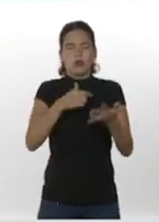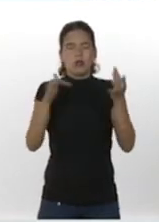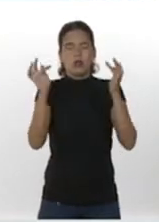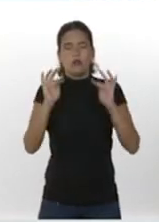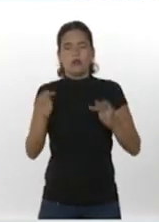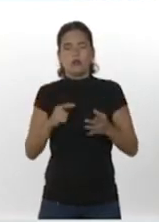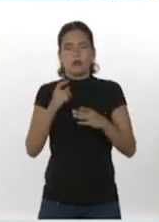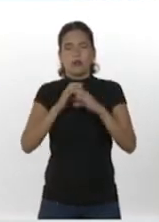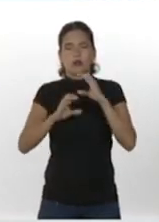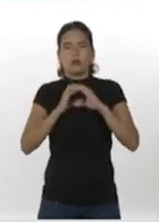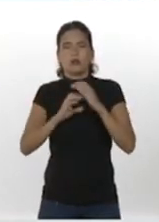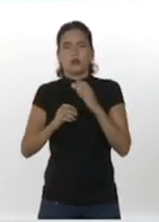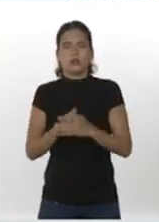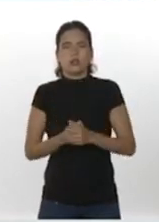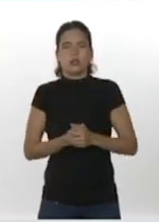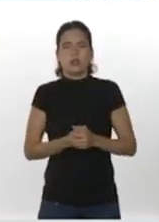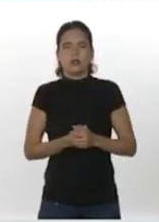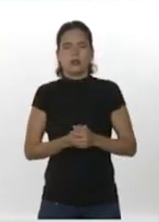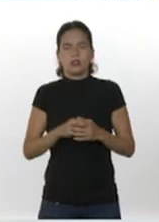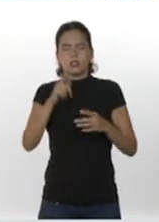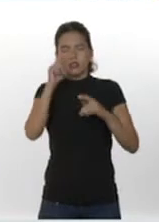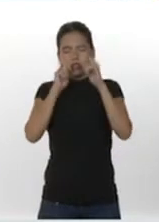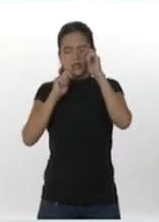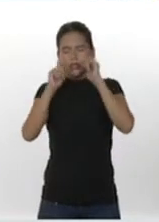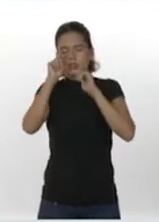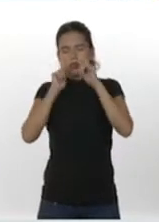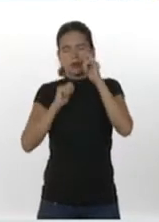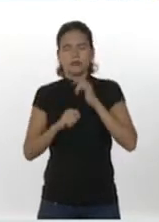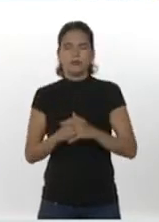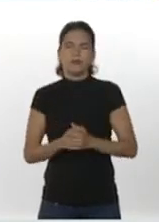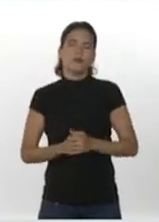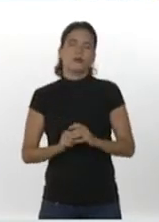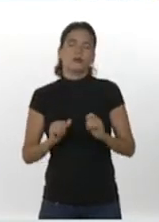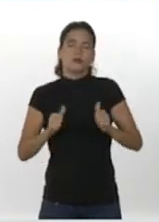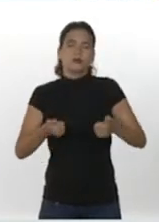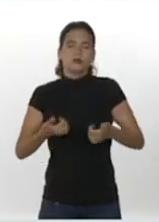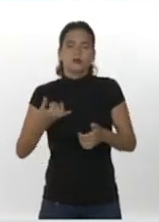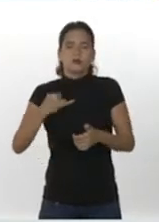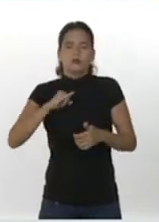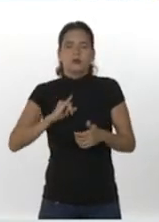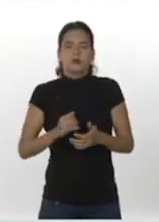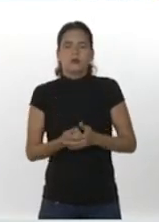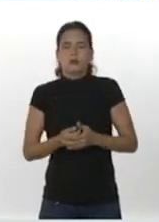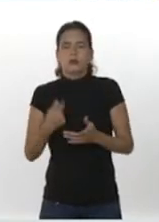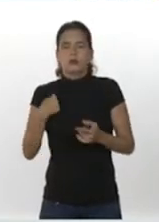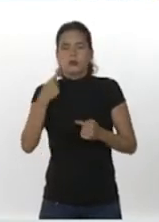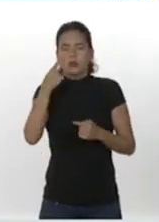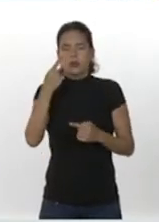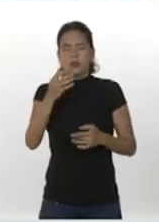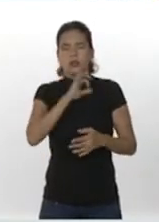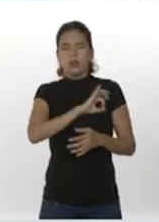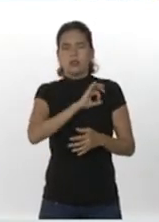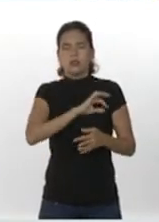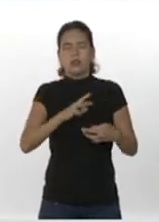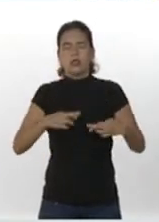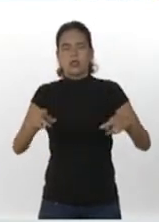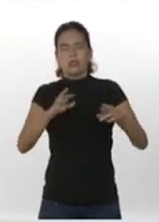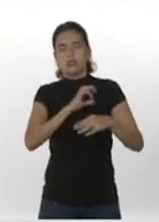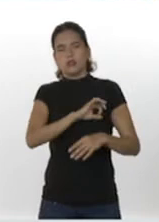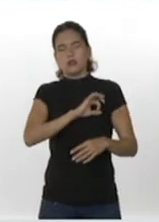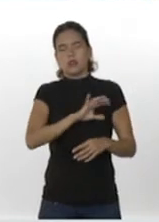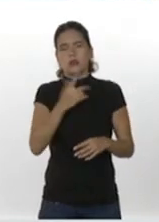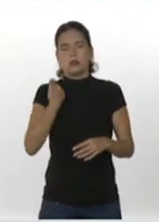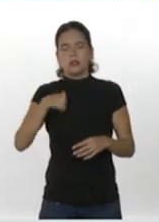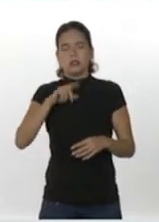comunicarse mediante el llanto. Precisamente, si bueno, partimos de esto, Vamos ahora a lo social. Las redes sociales van a atender